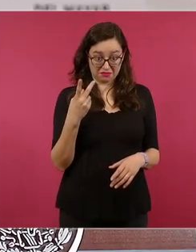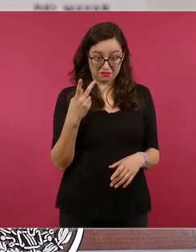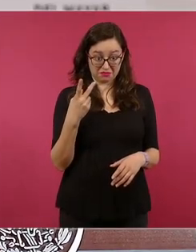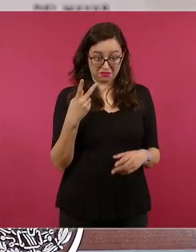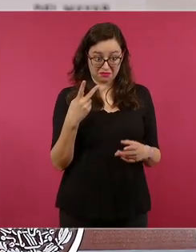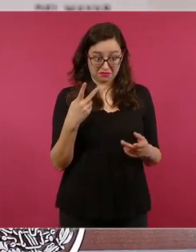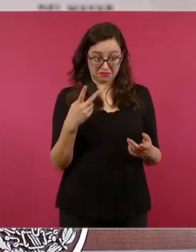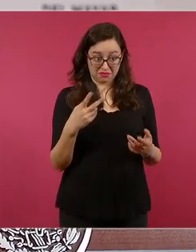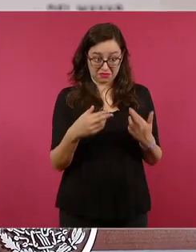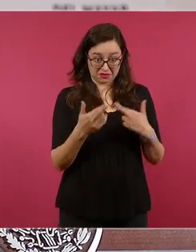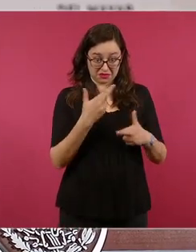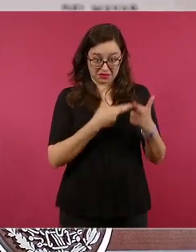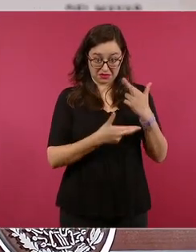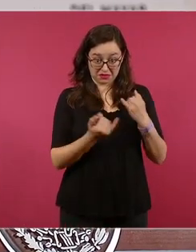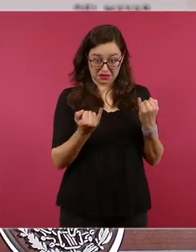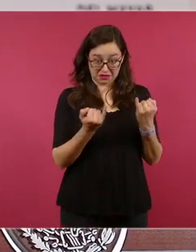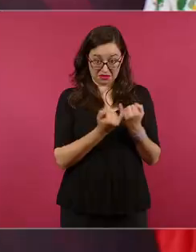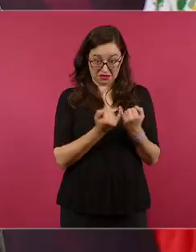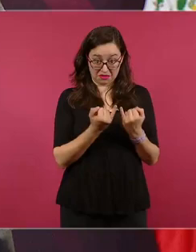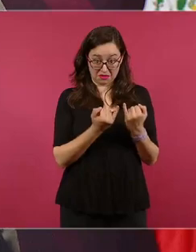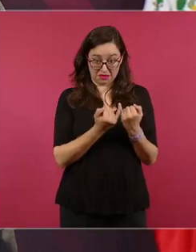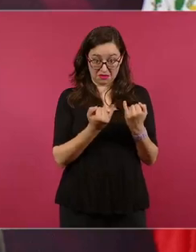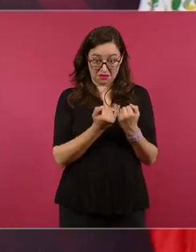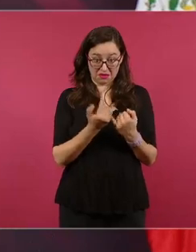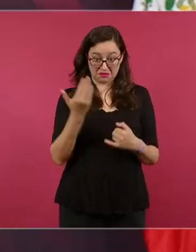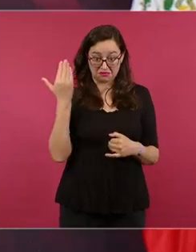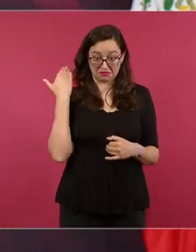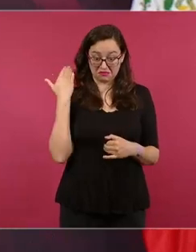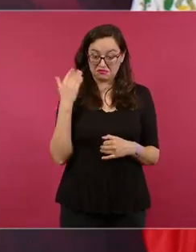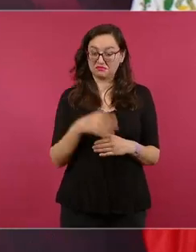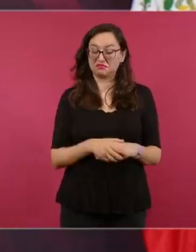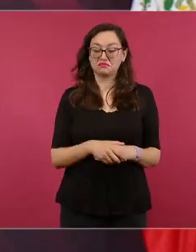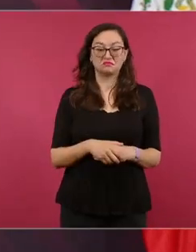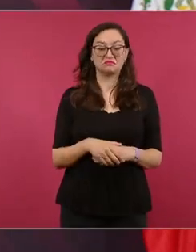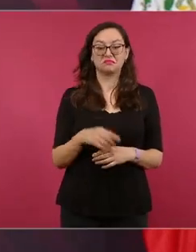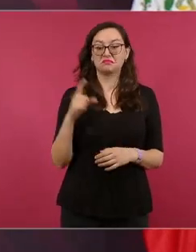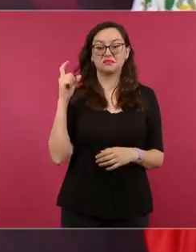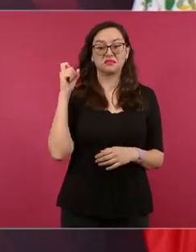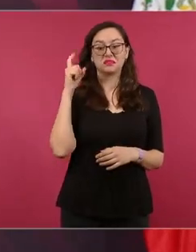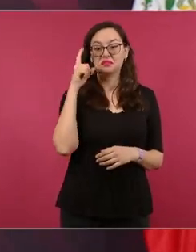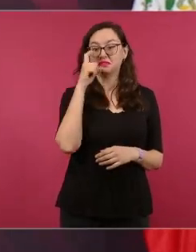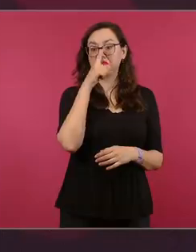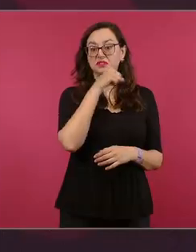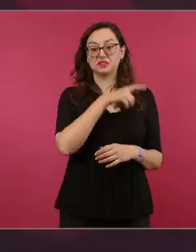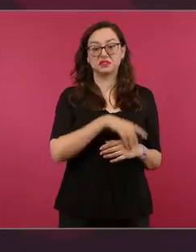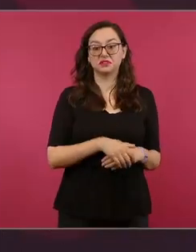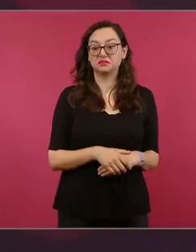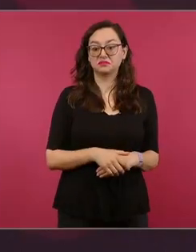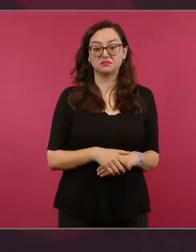Está muy difícil. Aunque se enojen los abajo firmantes,